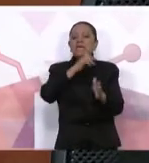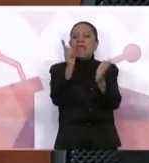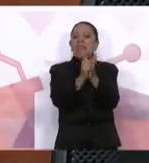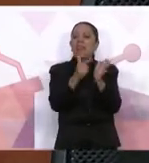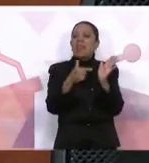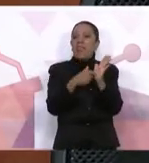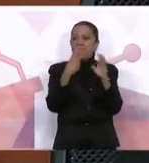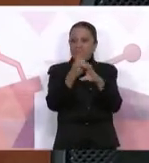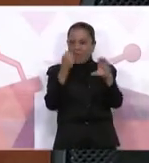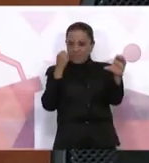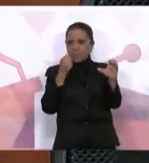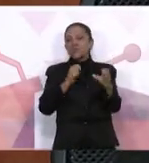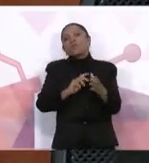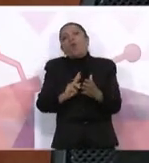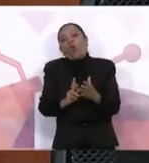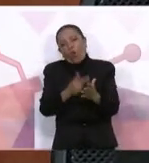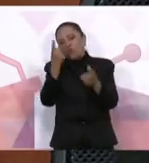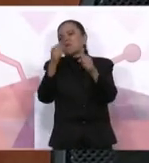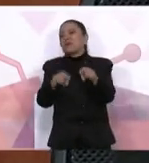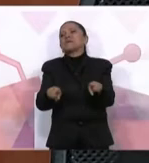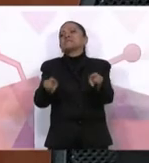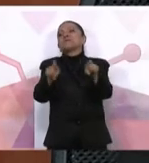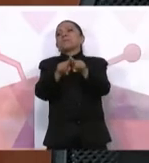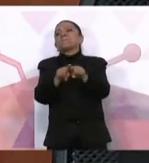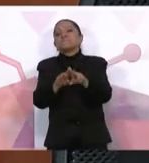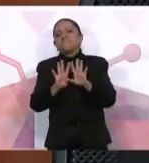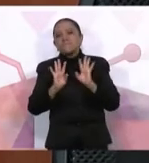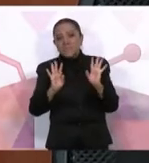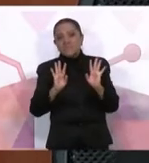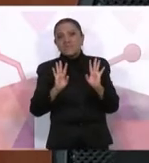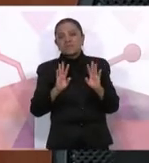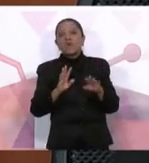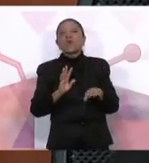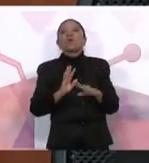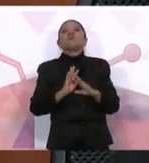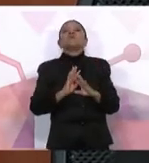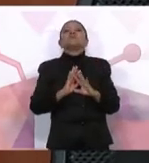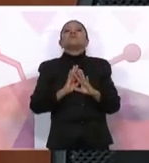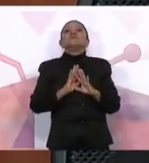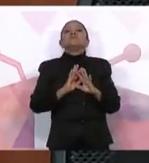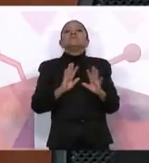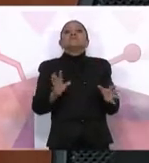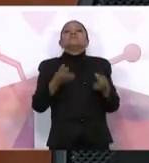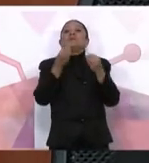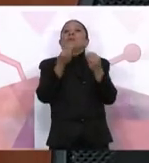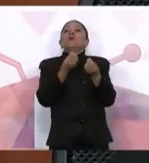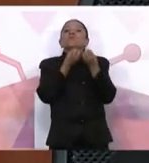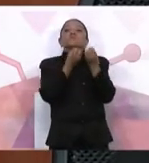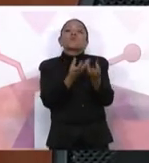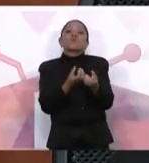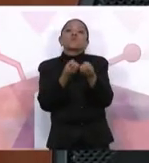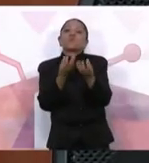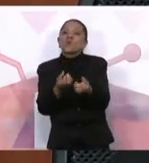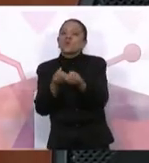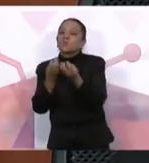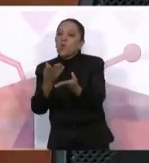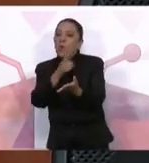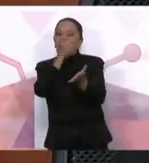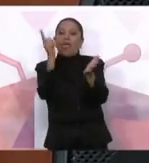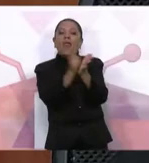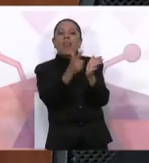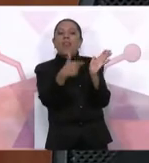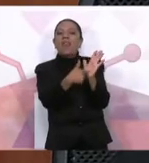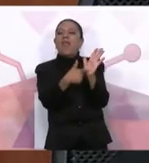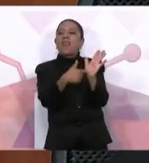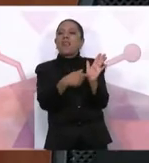vuelvo a lo mismo definitivamente el hecho de haber sido tan obsequiosos y lapsos con la aplicación de la misma y haber